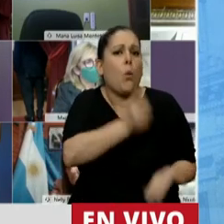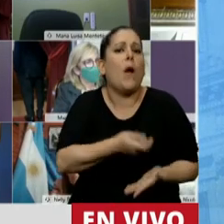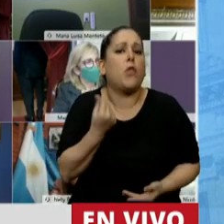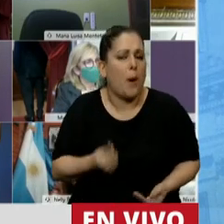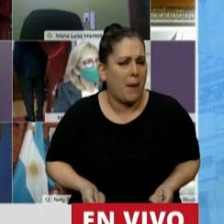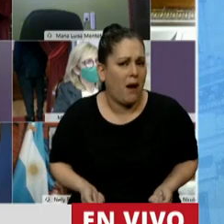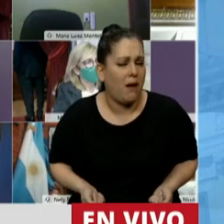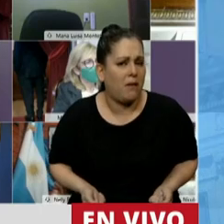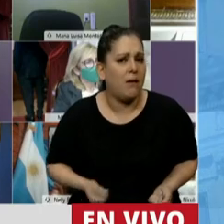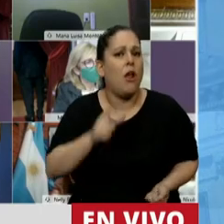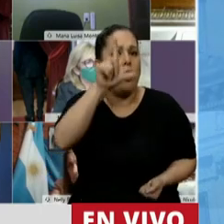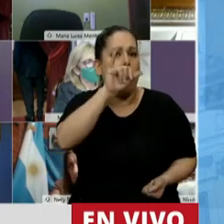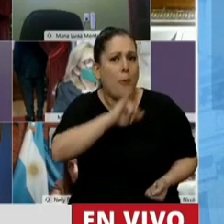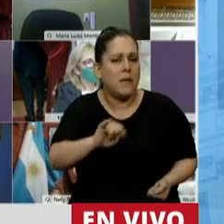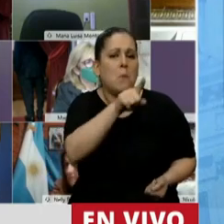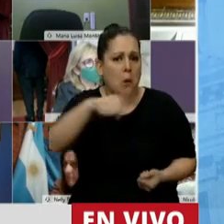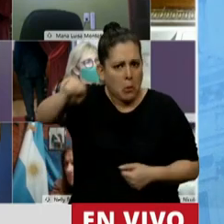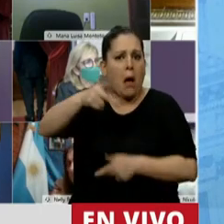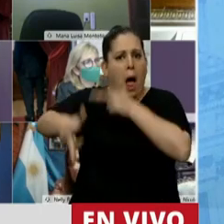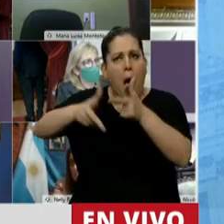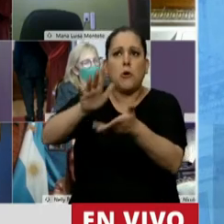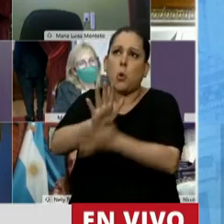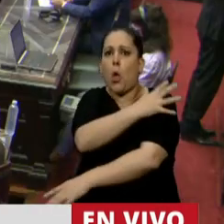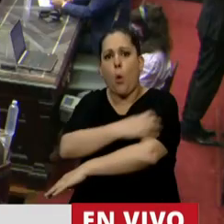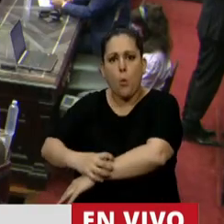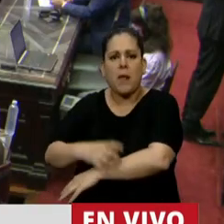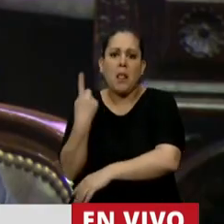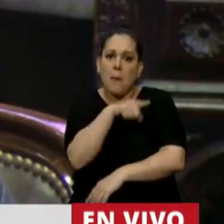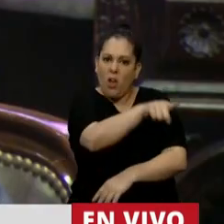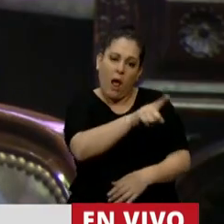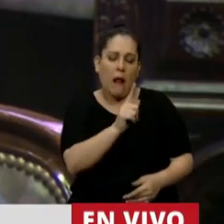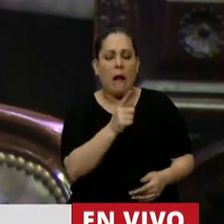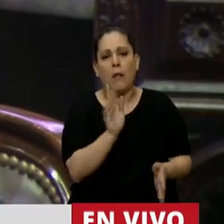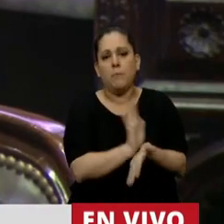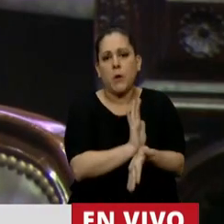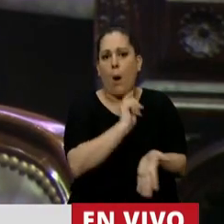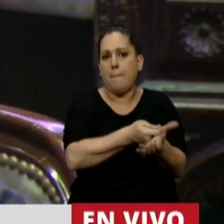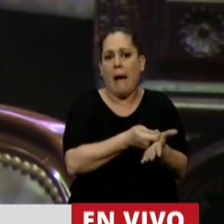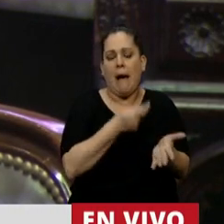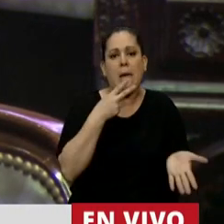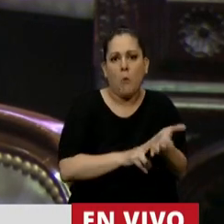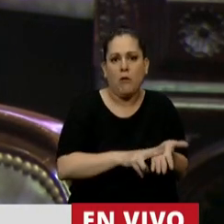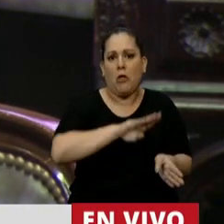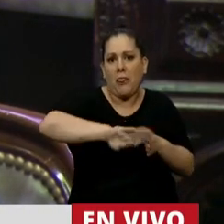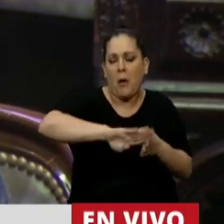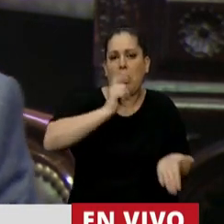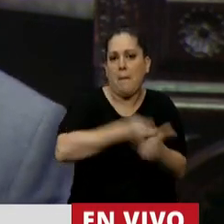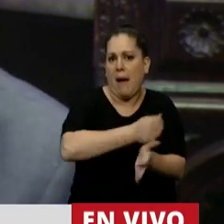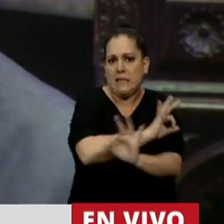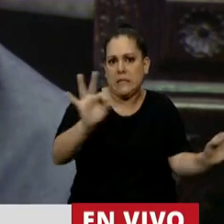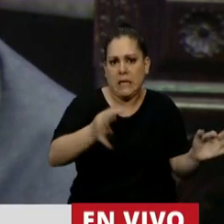Cristóbal López? Porque se han llenado la boca hablando de los más humildes, pero le condonaron la deuda del impuesto a la transferencia de los combustibles en este